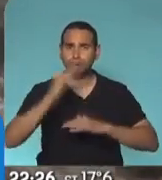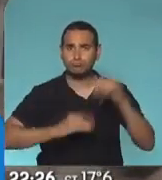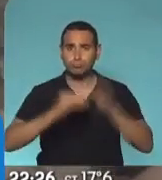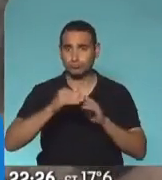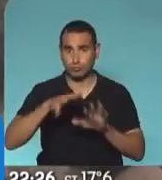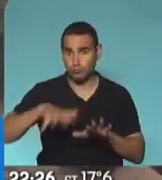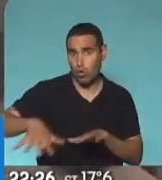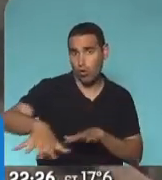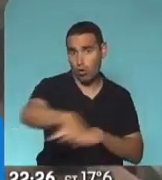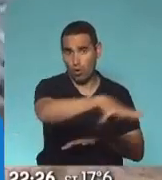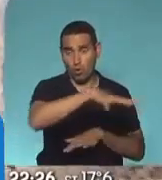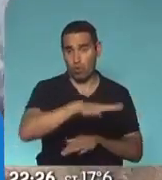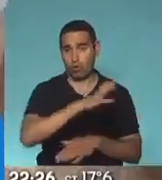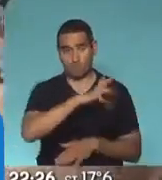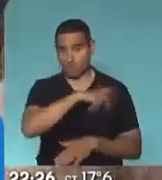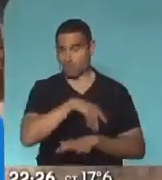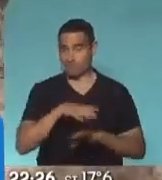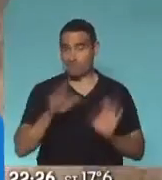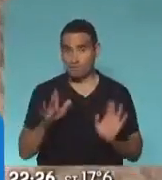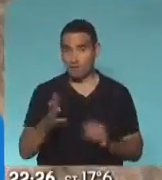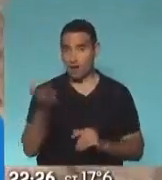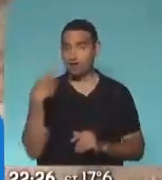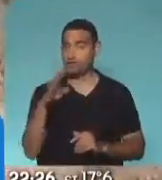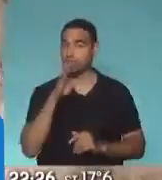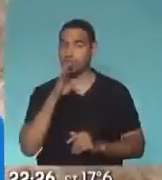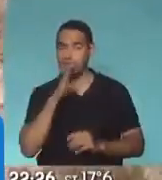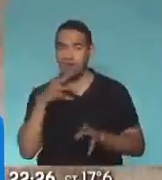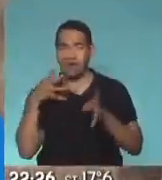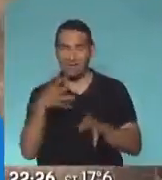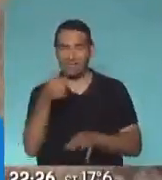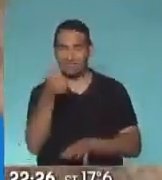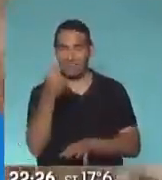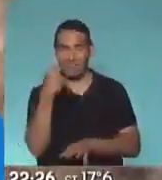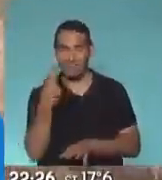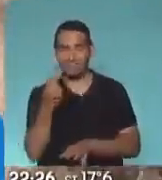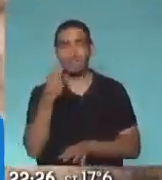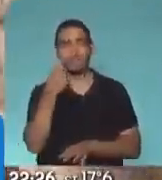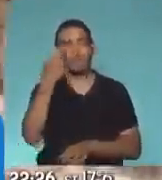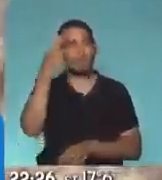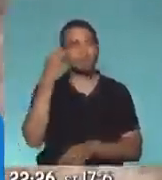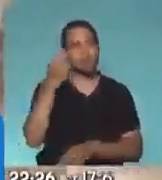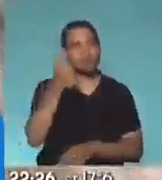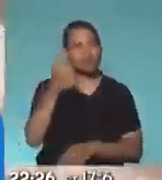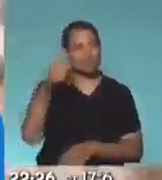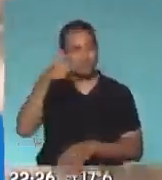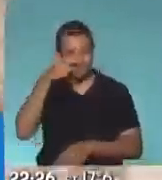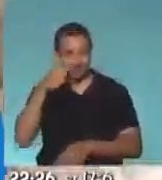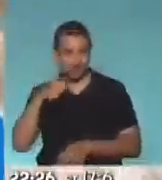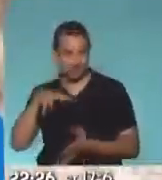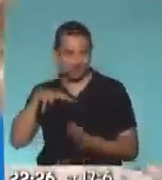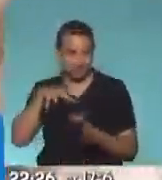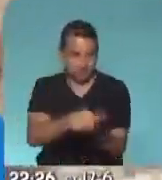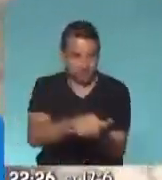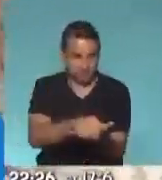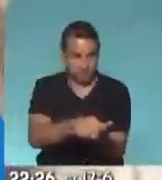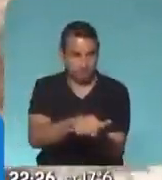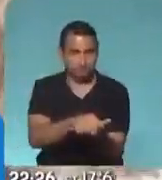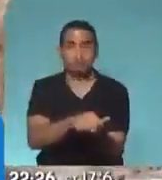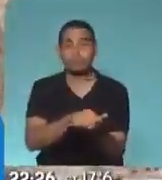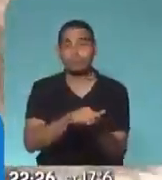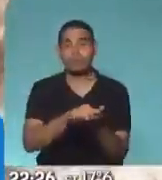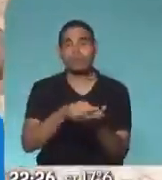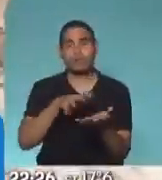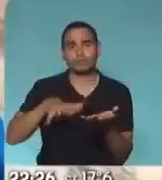territorios palestinos que Israel ocupó tras la Guerra de los 6 Días en 1967. Se extienden